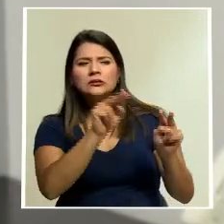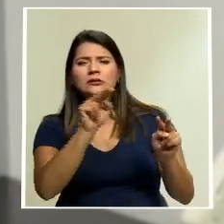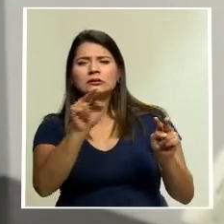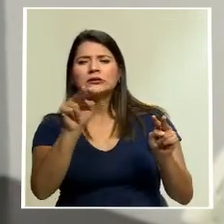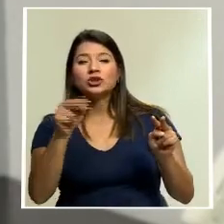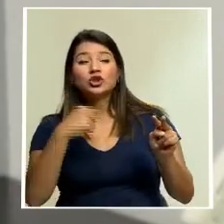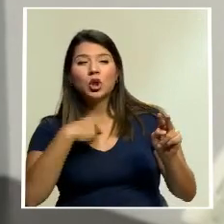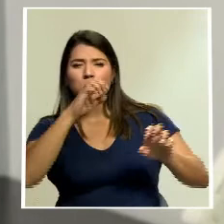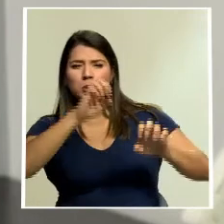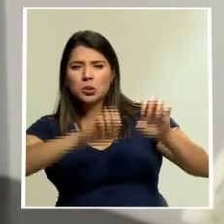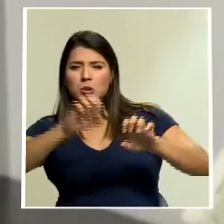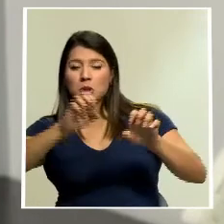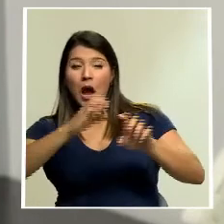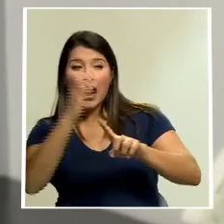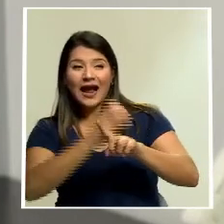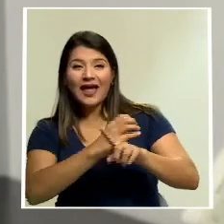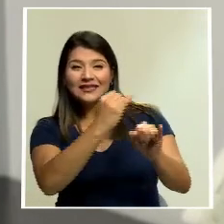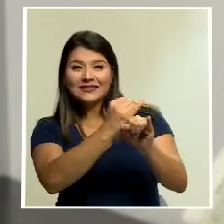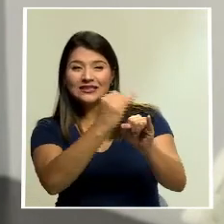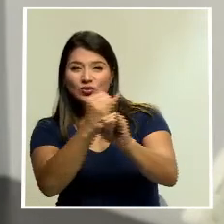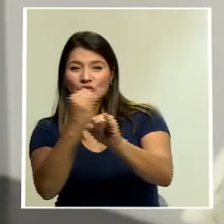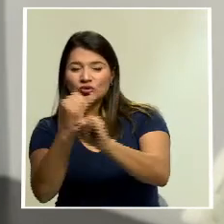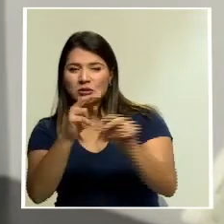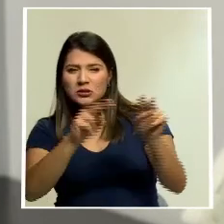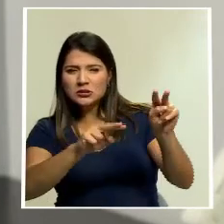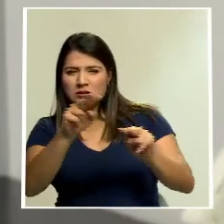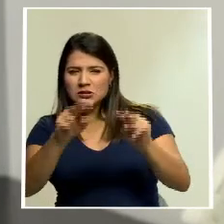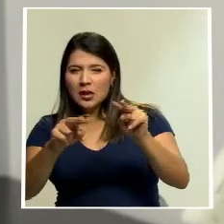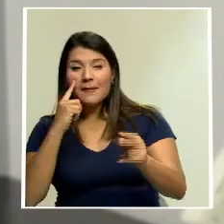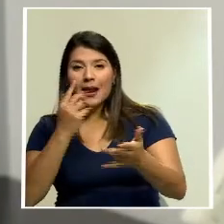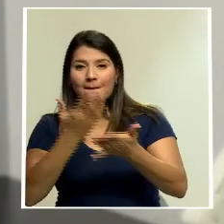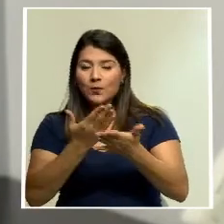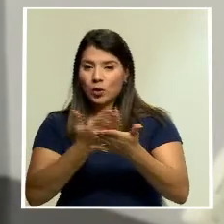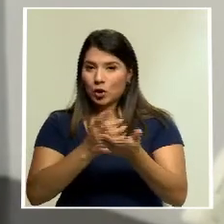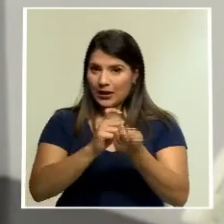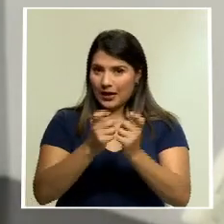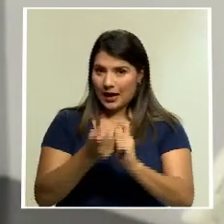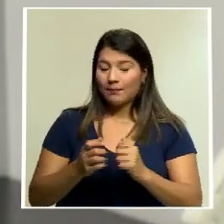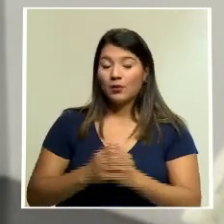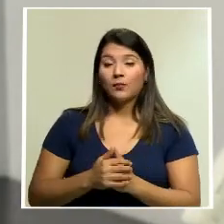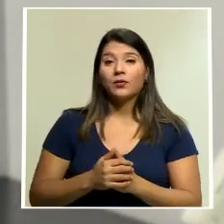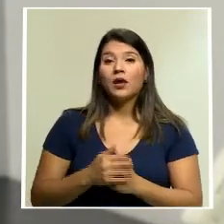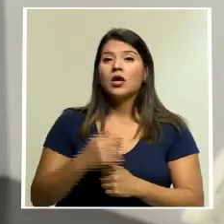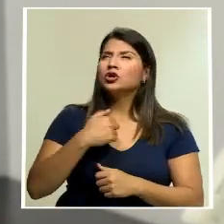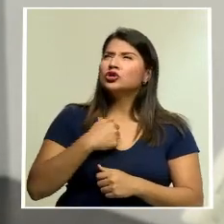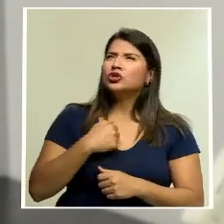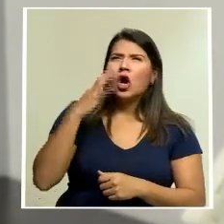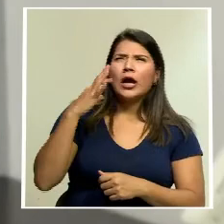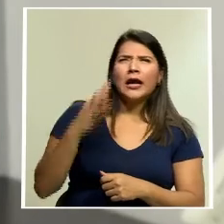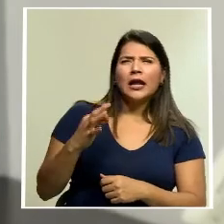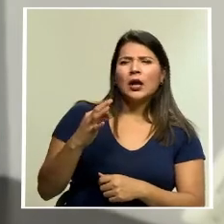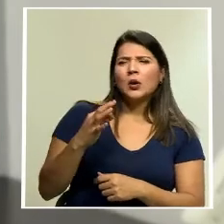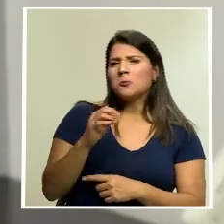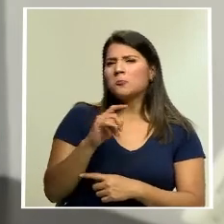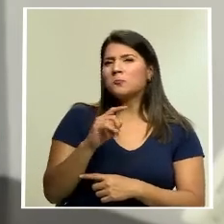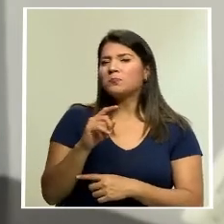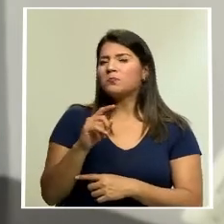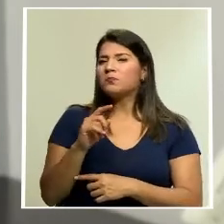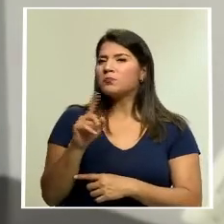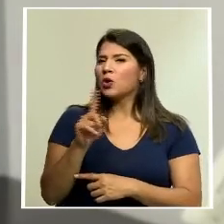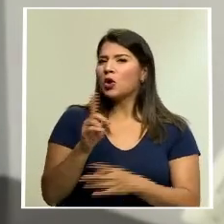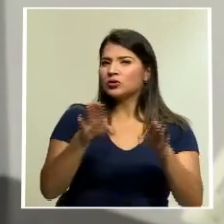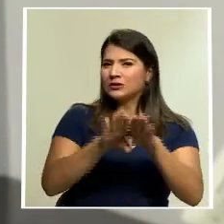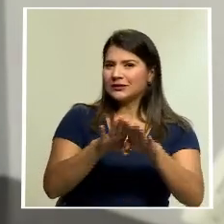este país. No me atrevería, salvo de ser necesario, a cerrar, pero sí pensaría